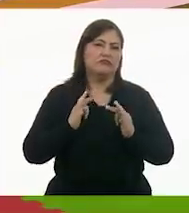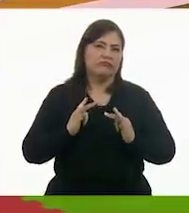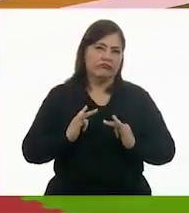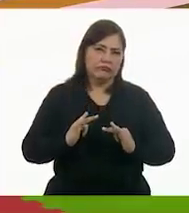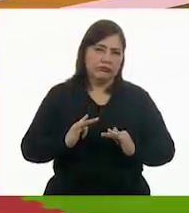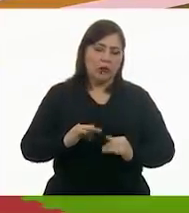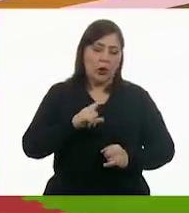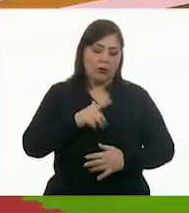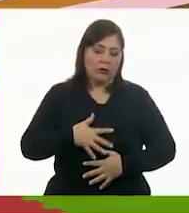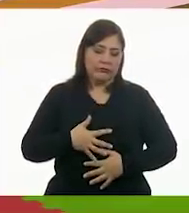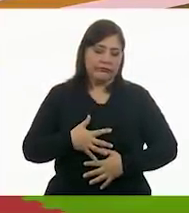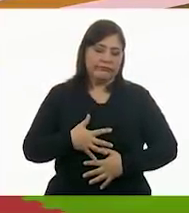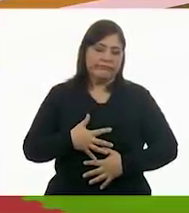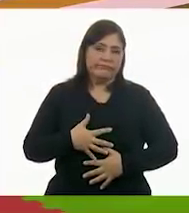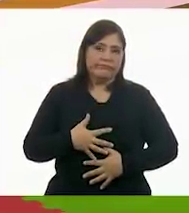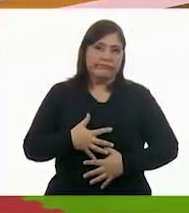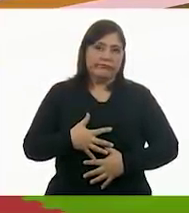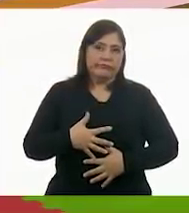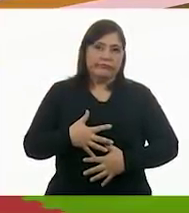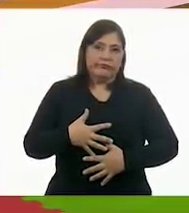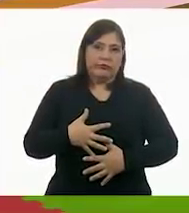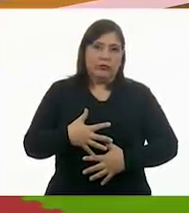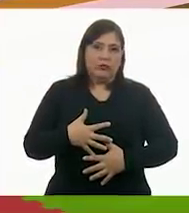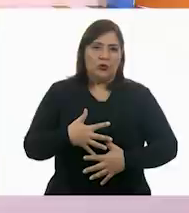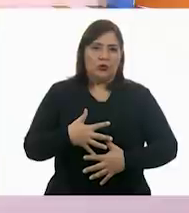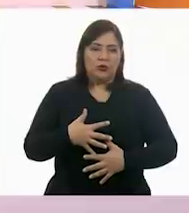Tu estómago como se infla y se desinfla.